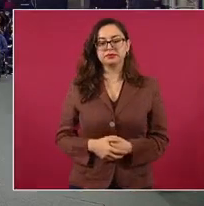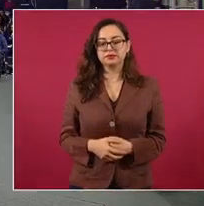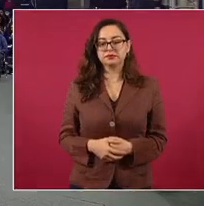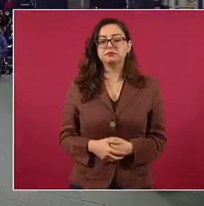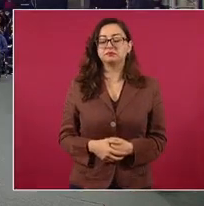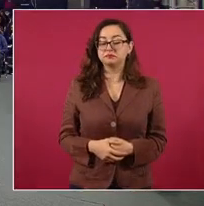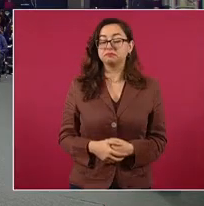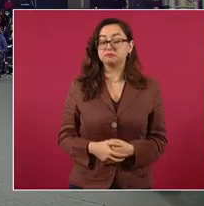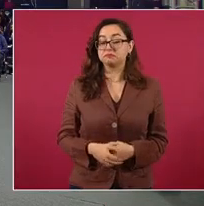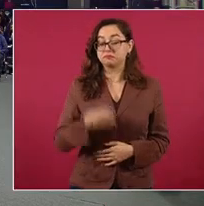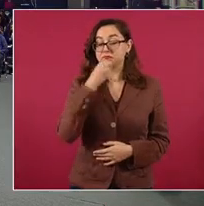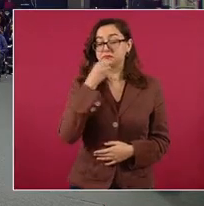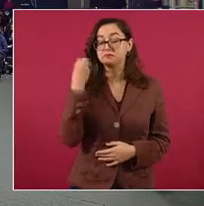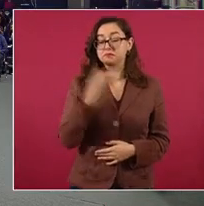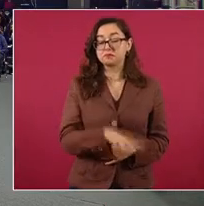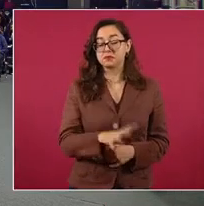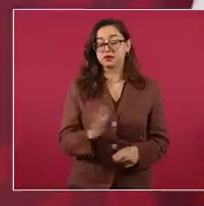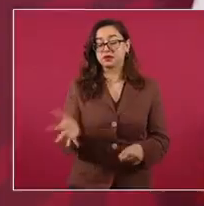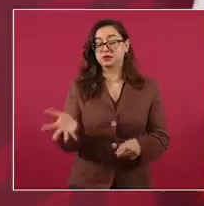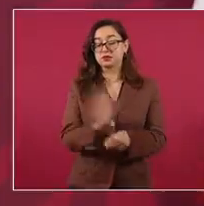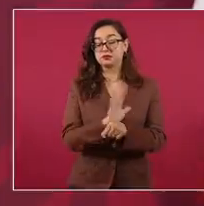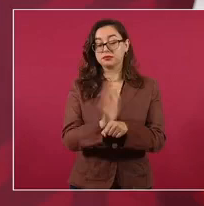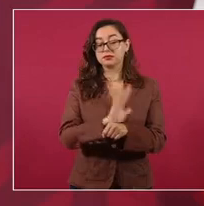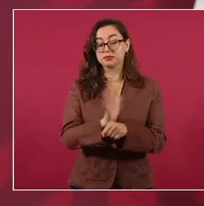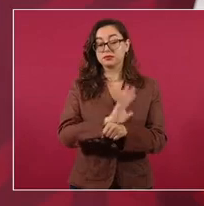muy buena, de estas